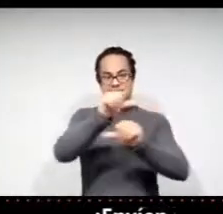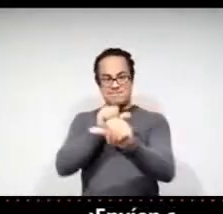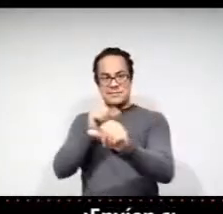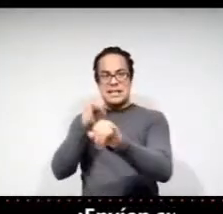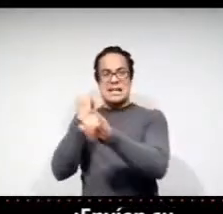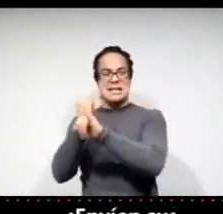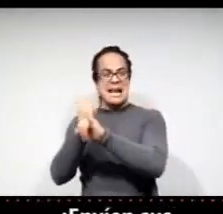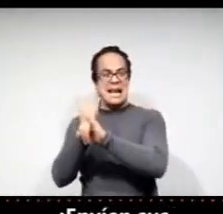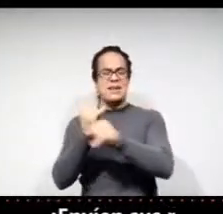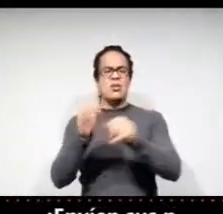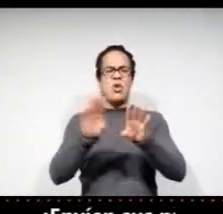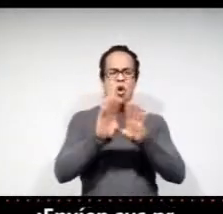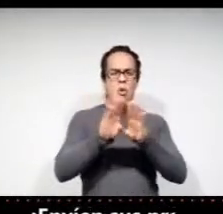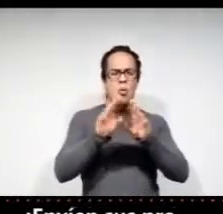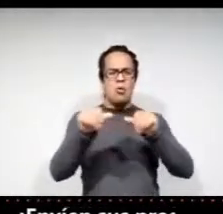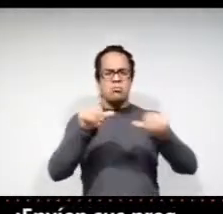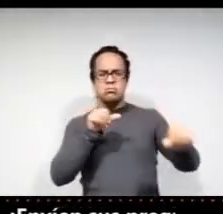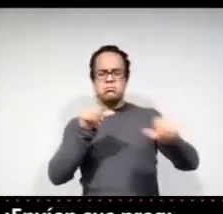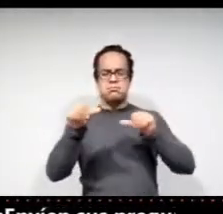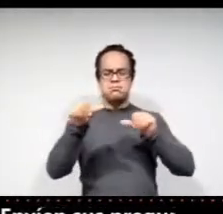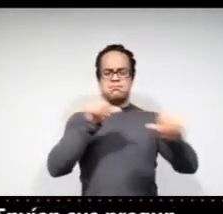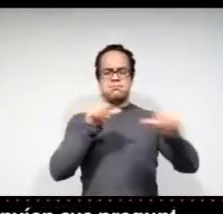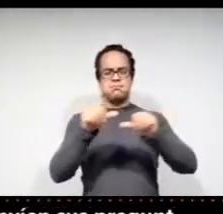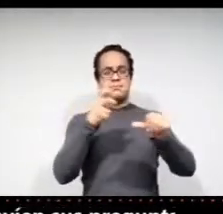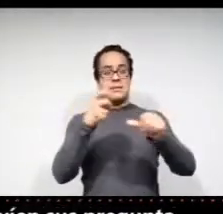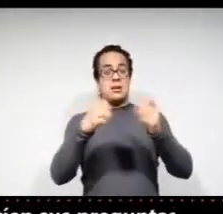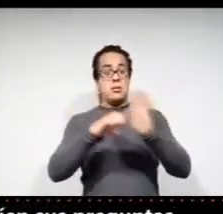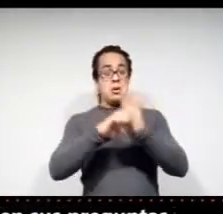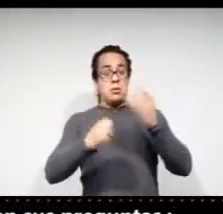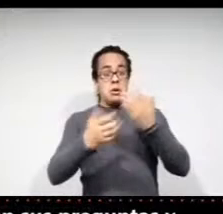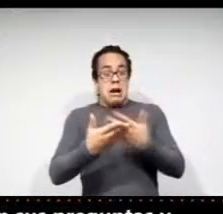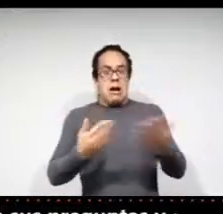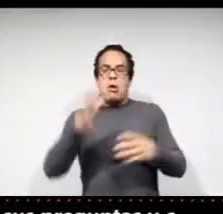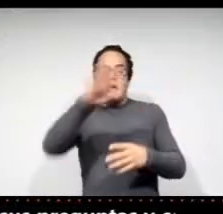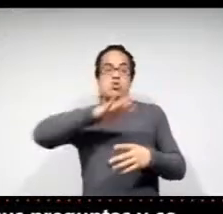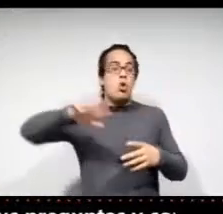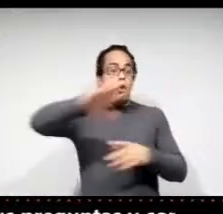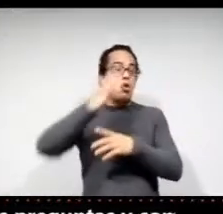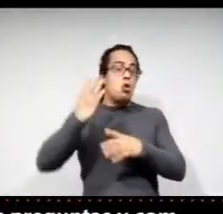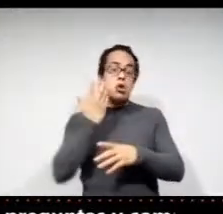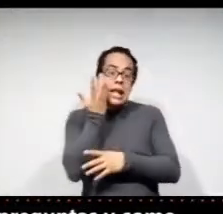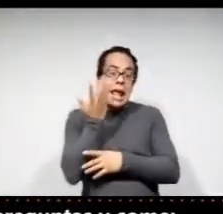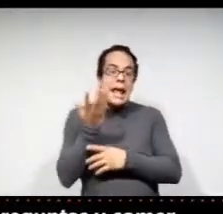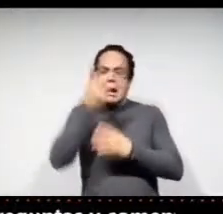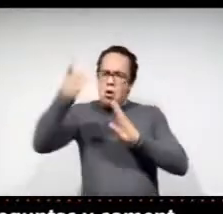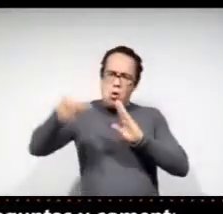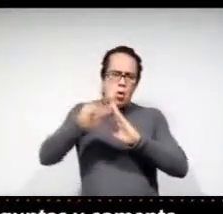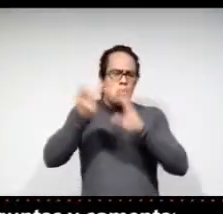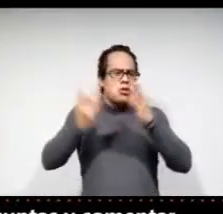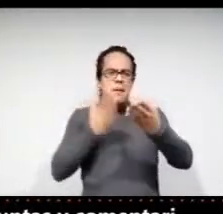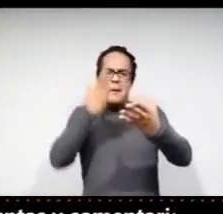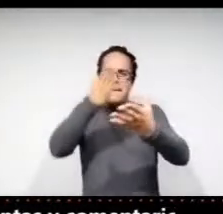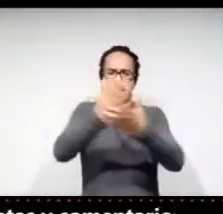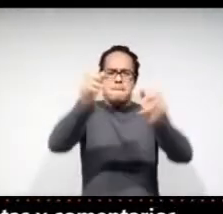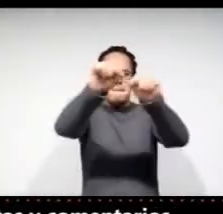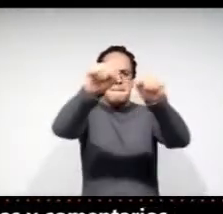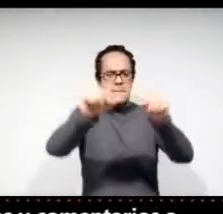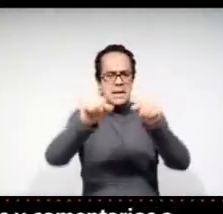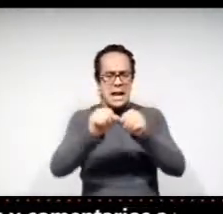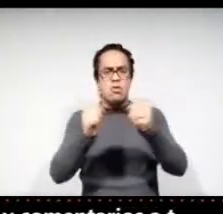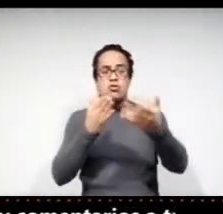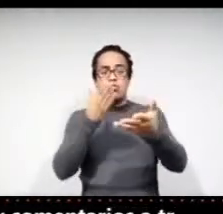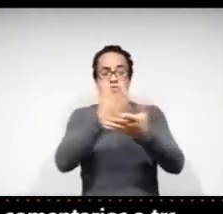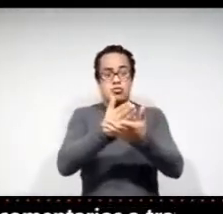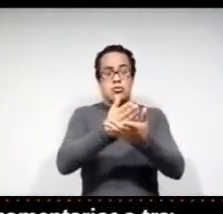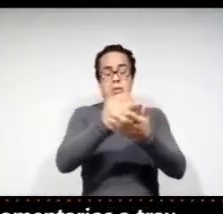las discusiones centrales están en cómo volvemos pronto a las escuelas, porque sabemos que hay elementos como los laboratorios, como